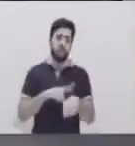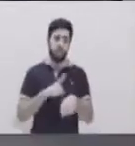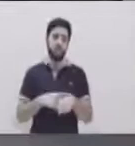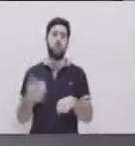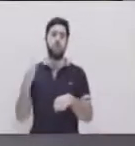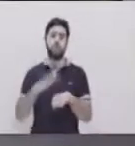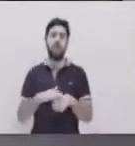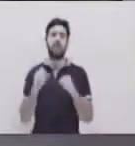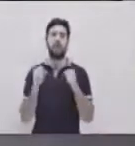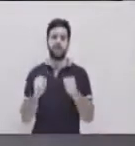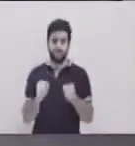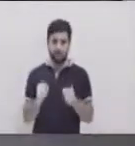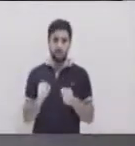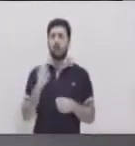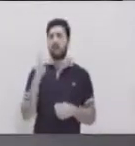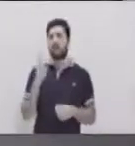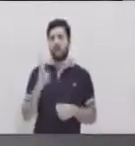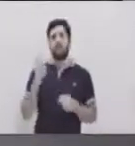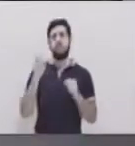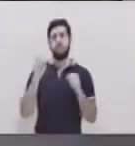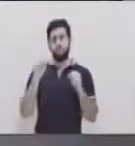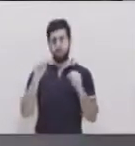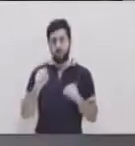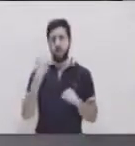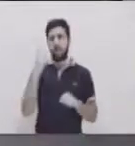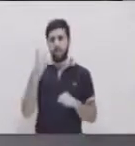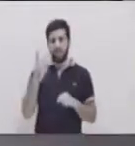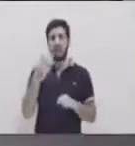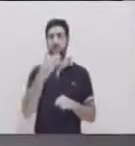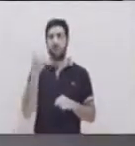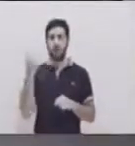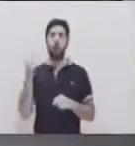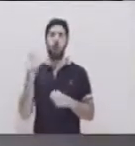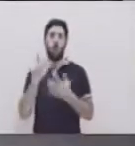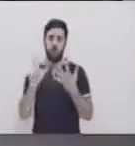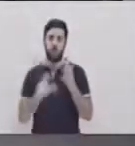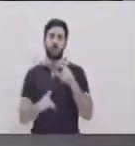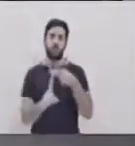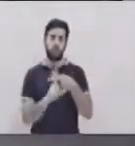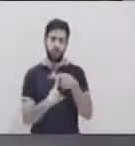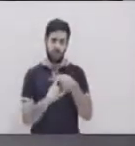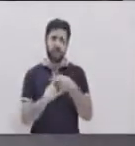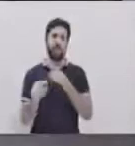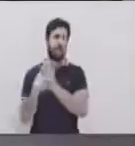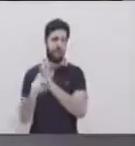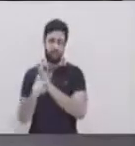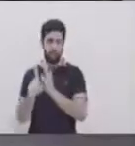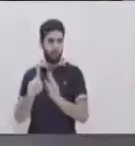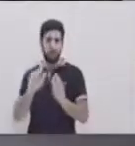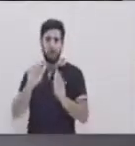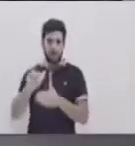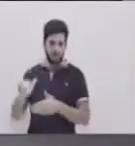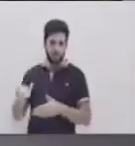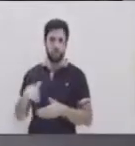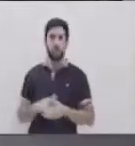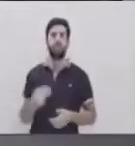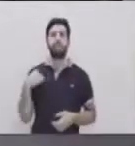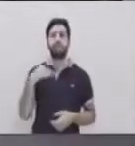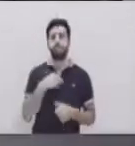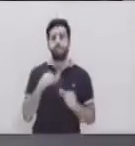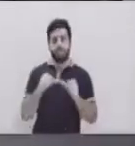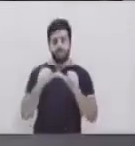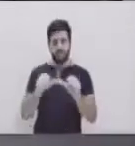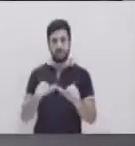más oscuros. Siempre tenemos que ver las oportunidades en medio de las adversidades. Y no olviden seguirnos en nuestras redes sociales Aprendo en Casa